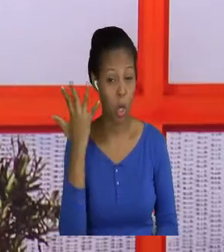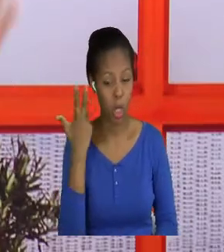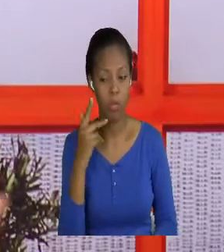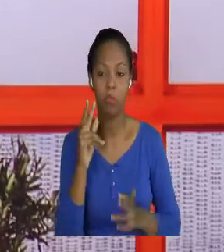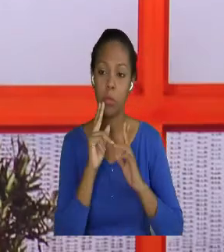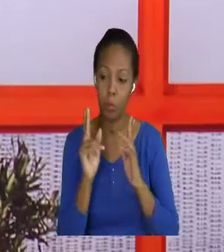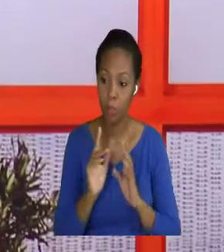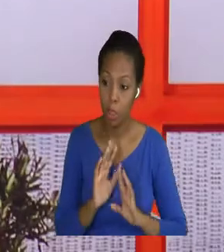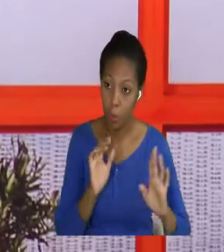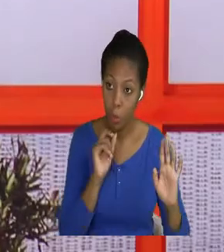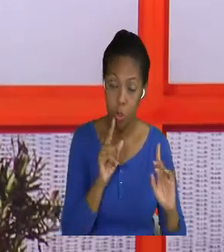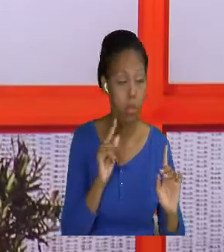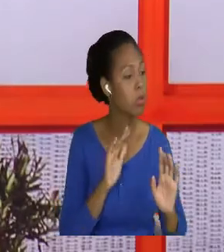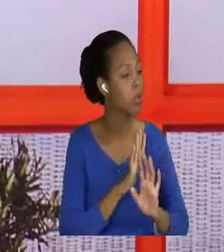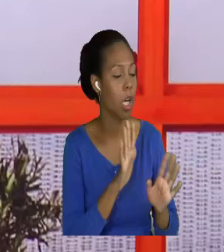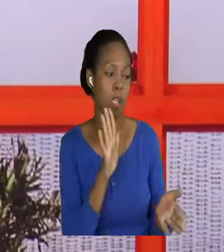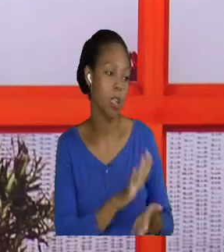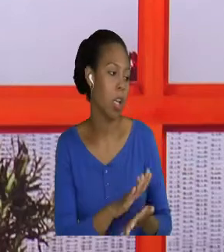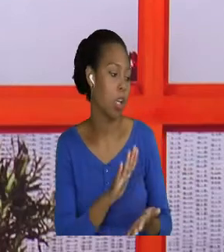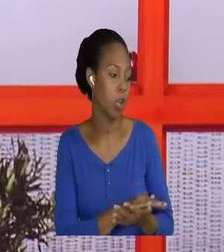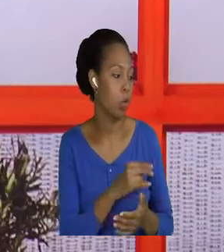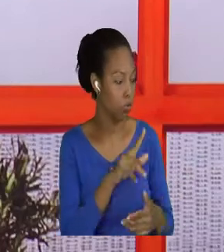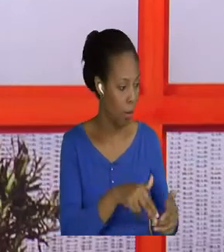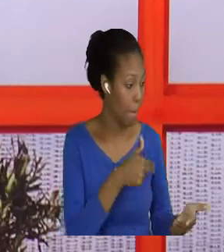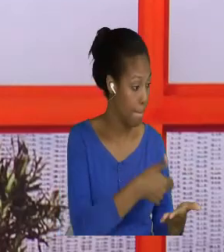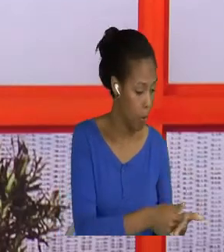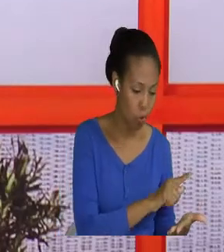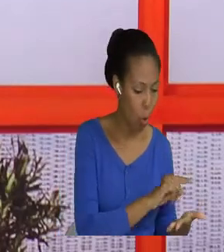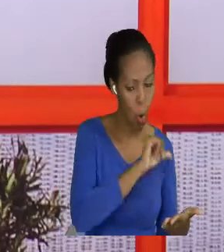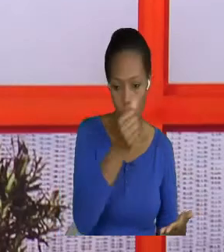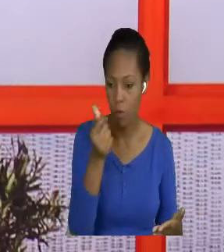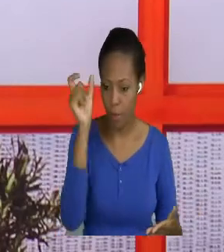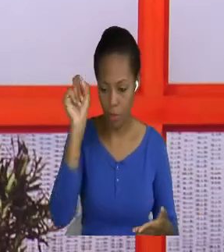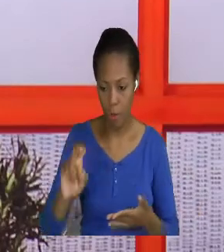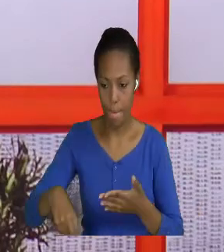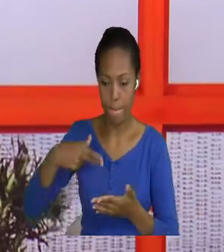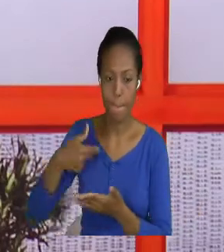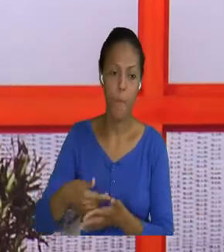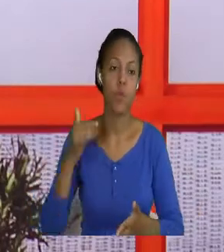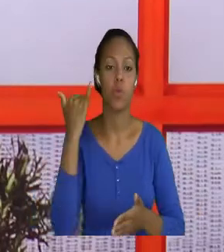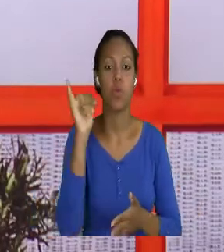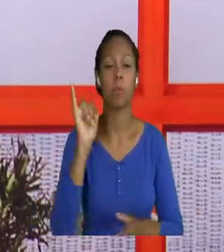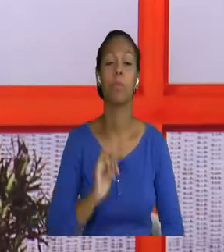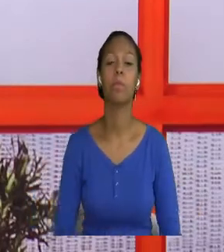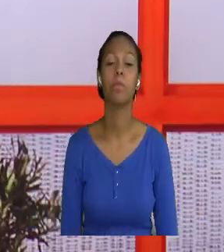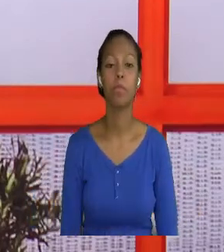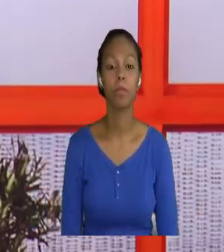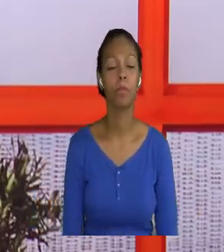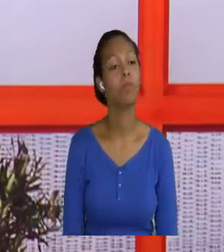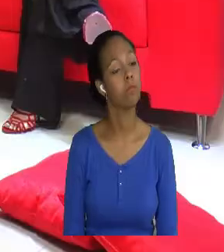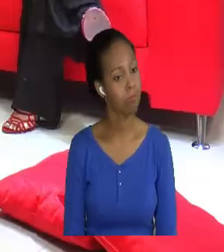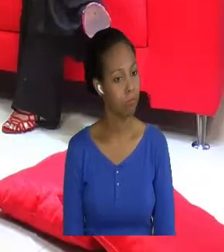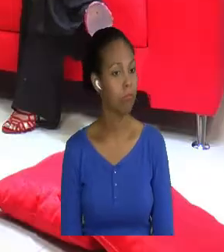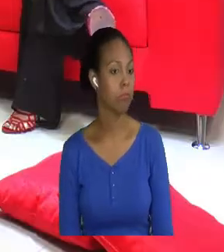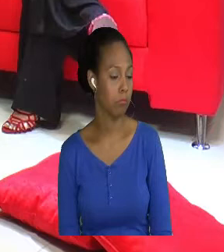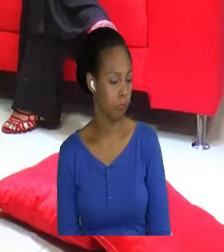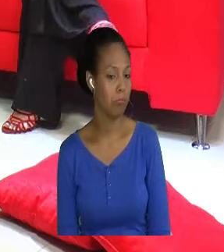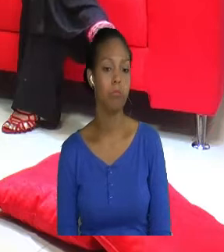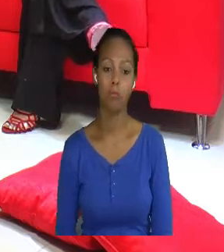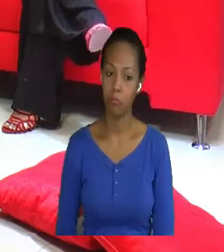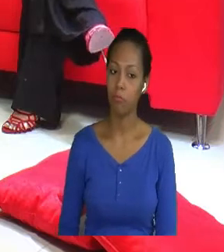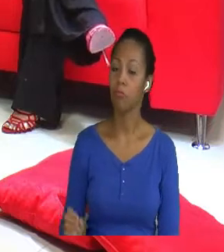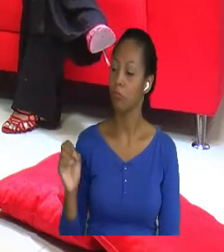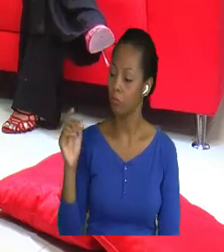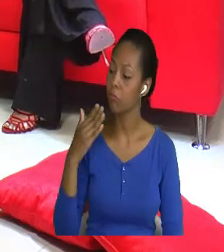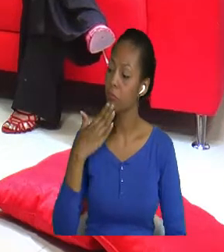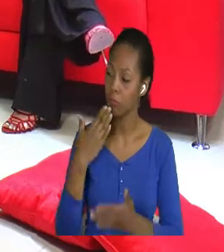pues tiene usted solución a ese problema tan frecuente que se presenta. Bueno, muchísimas gracias a Viviana por responder siempre